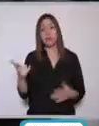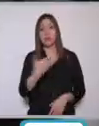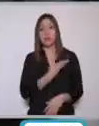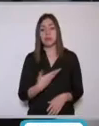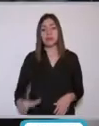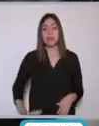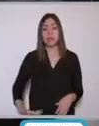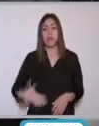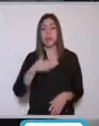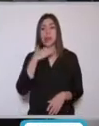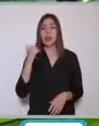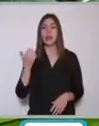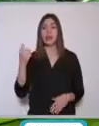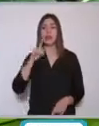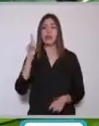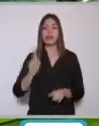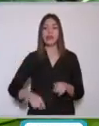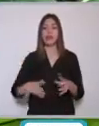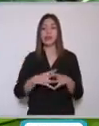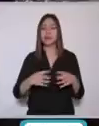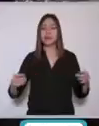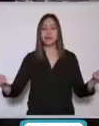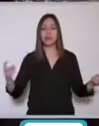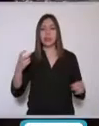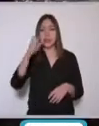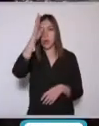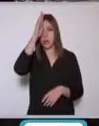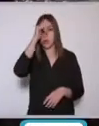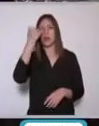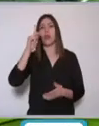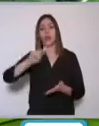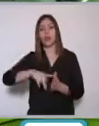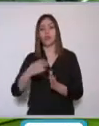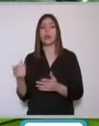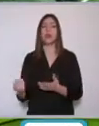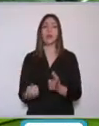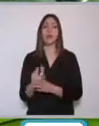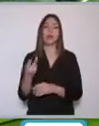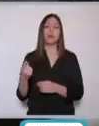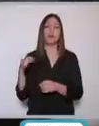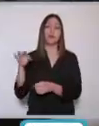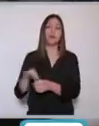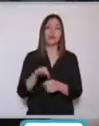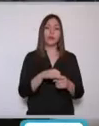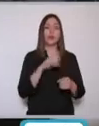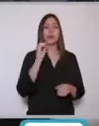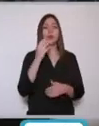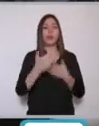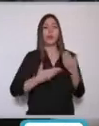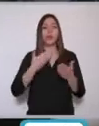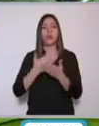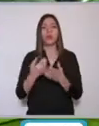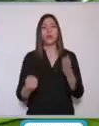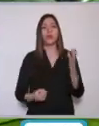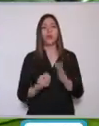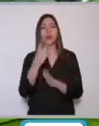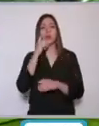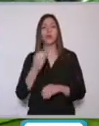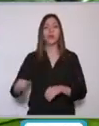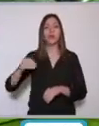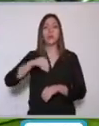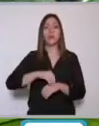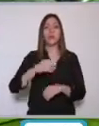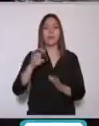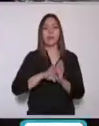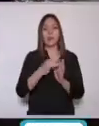disolver el actual parlamento y convocar a nuevas elecciones, o también proponer a una canciller, que en este caso sería Angela Merkel, de no lograr la mayoría